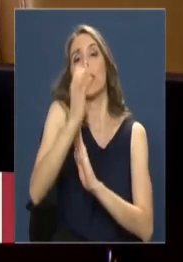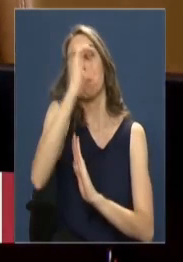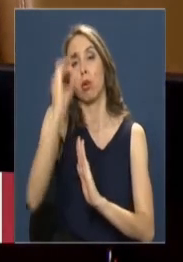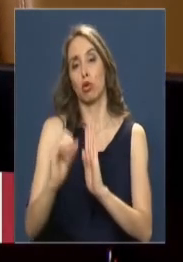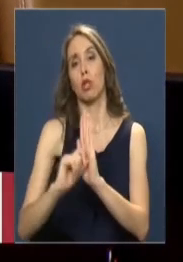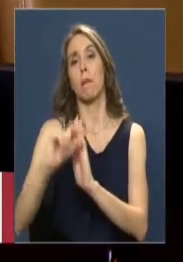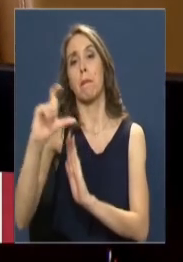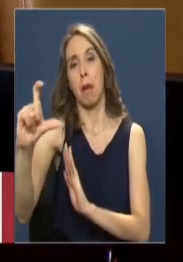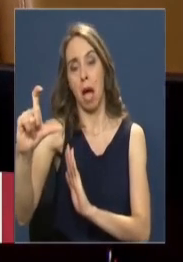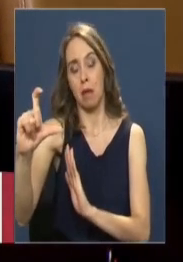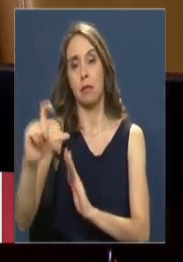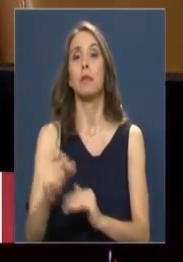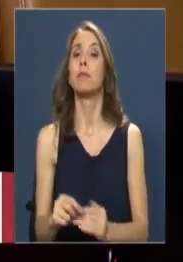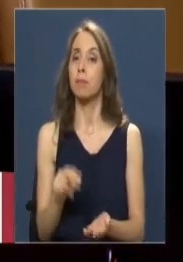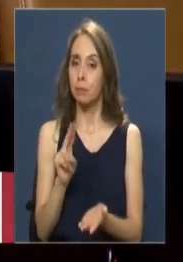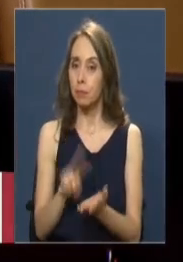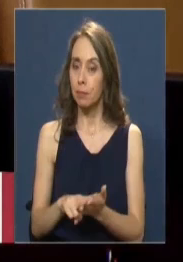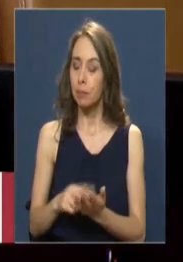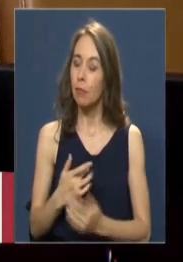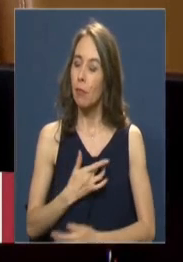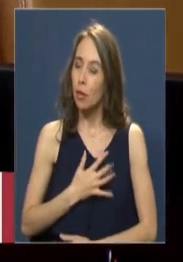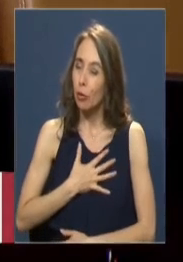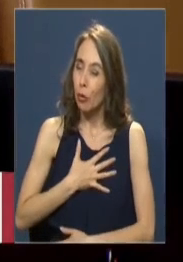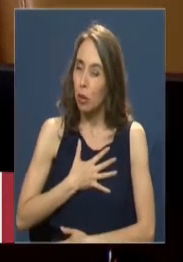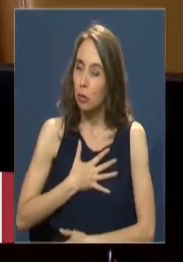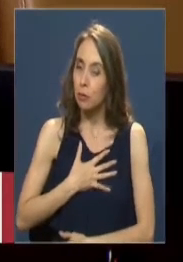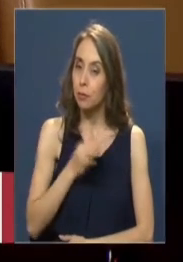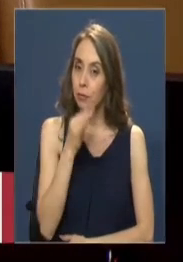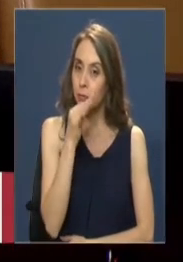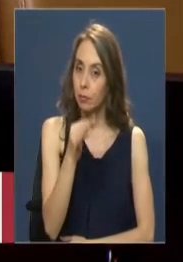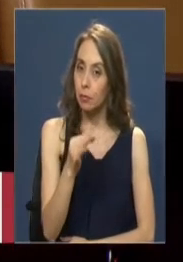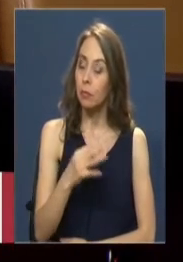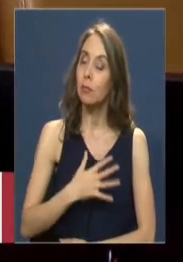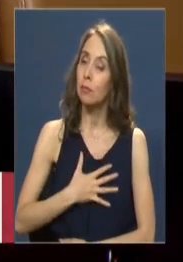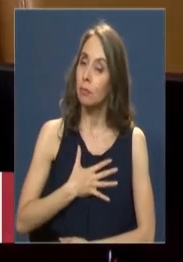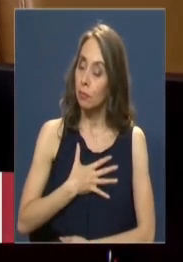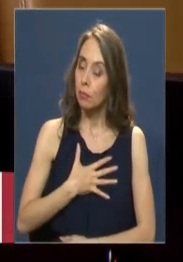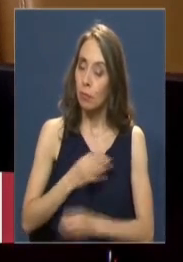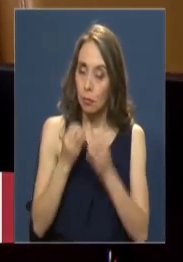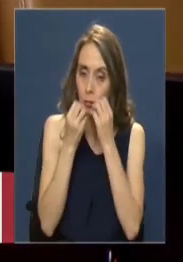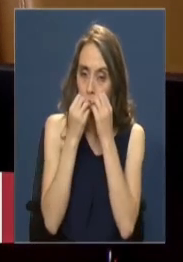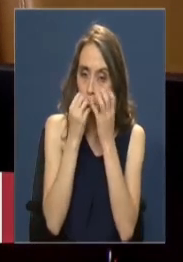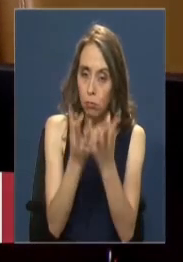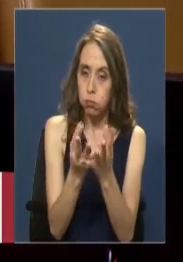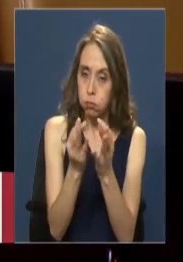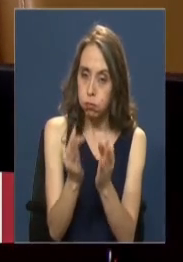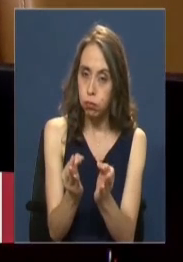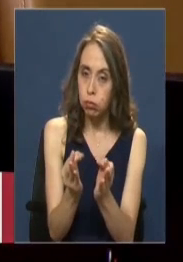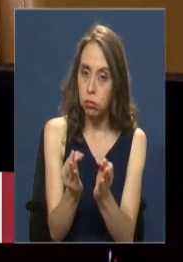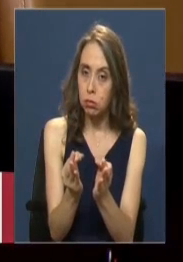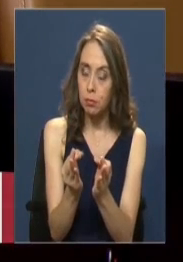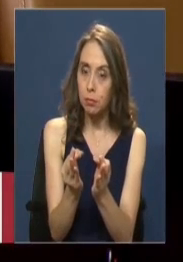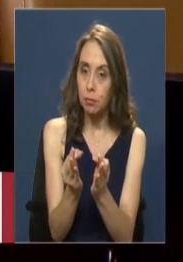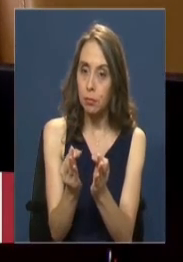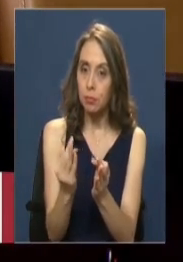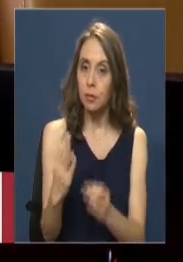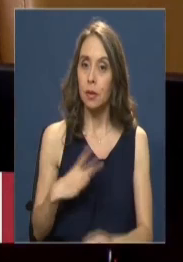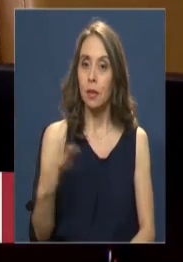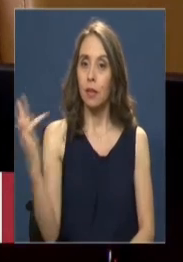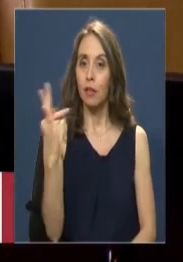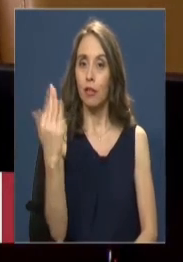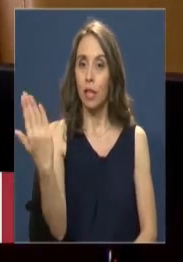Finalmente, quiero de verdad, de todo corazón, con mucha sinceridad, saludar